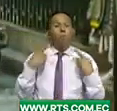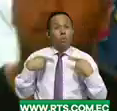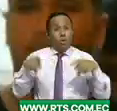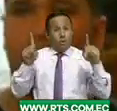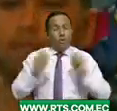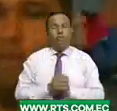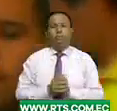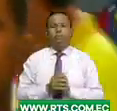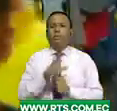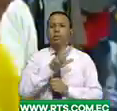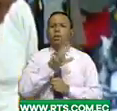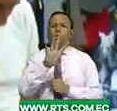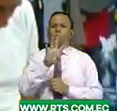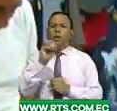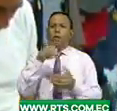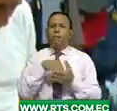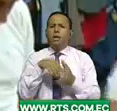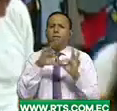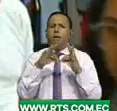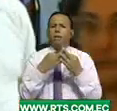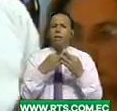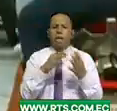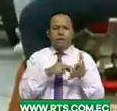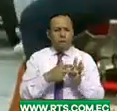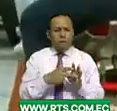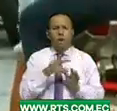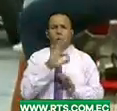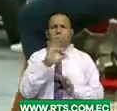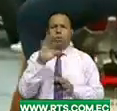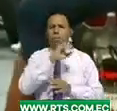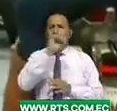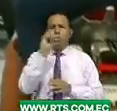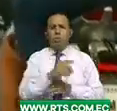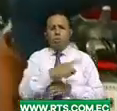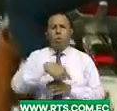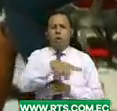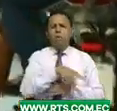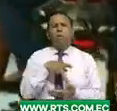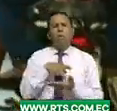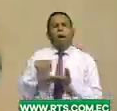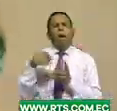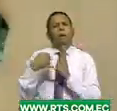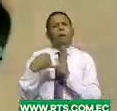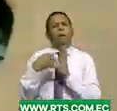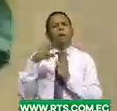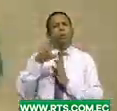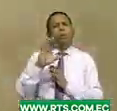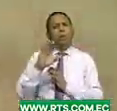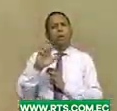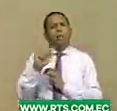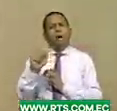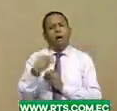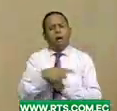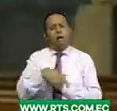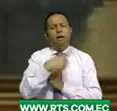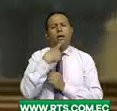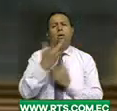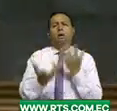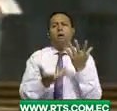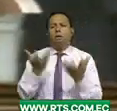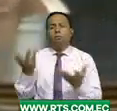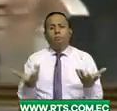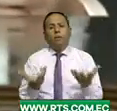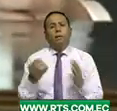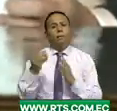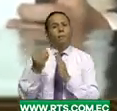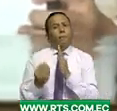340 mil familias, es decir, el 99% de aquellos que pagan el impuesto a la renta, las que se beneficiarán con el proyecto